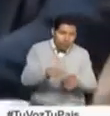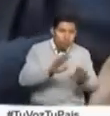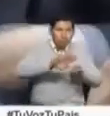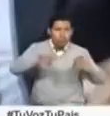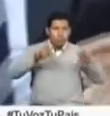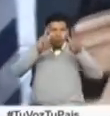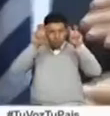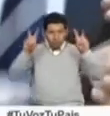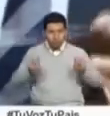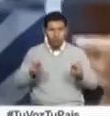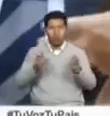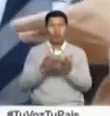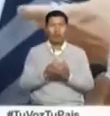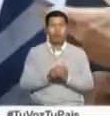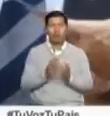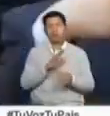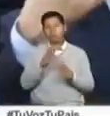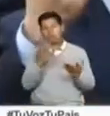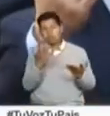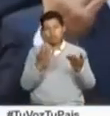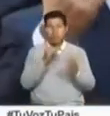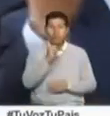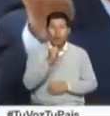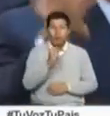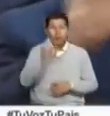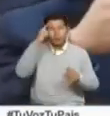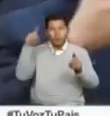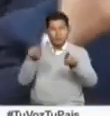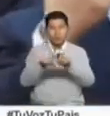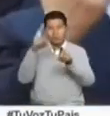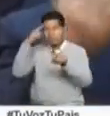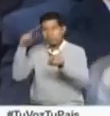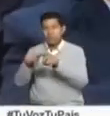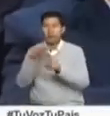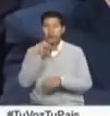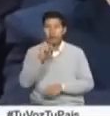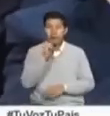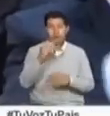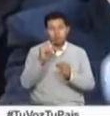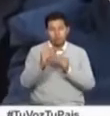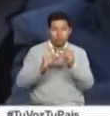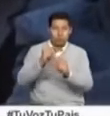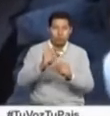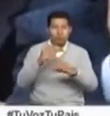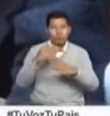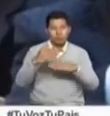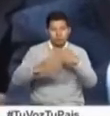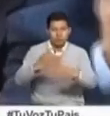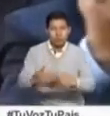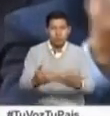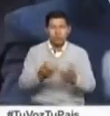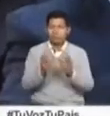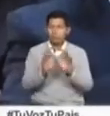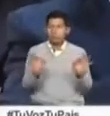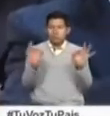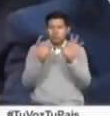temas en los cuales aún no se han logrado consensos. La ministra Espinosa indicó que este documento, al que calificó como un hito histórico, es